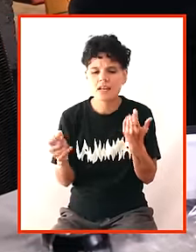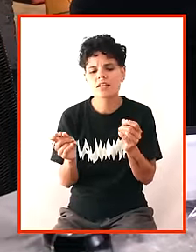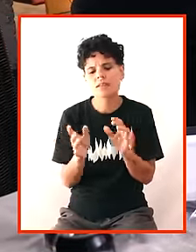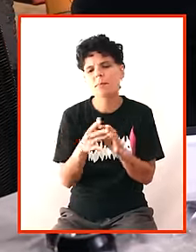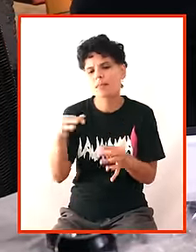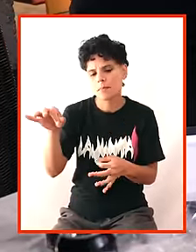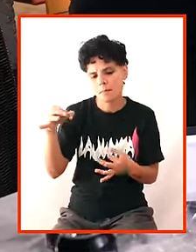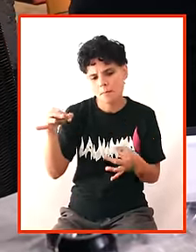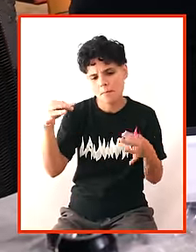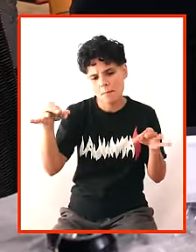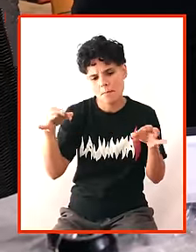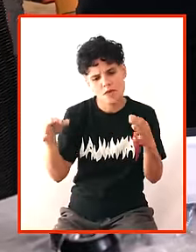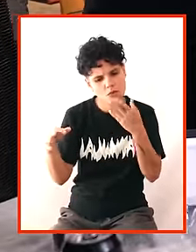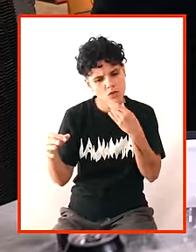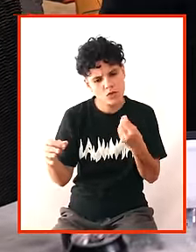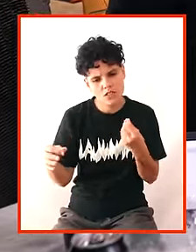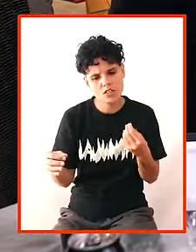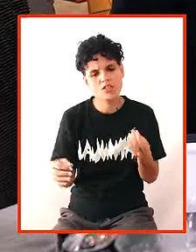Sí, con bonito papel.